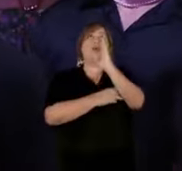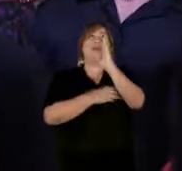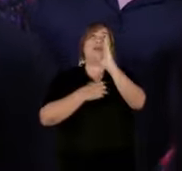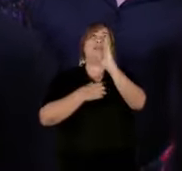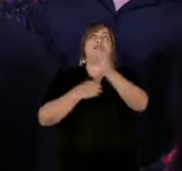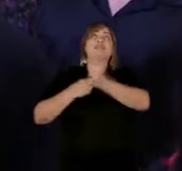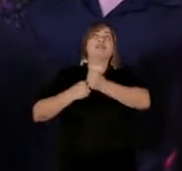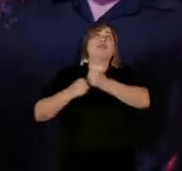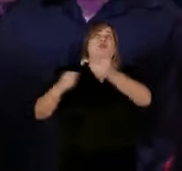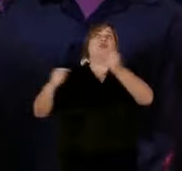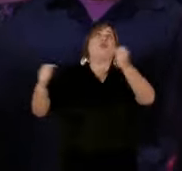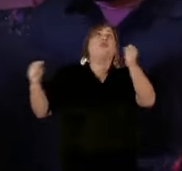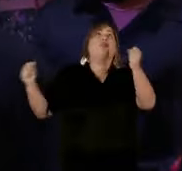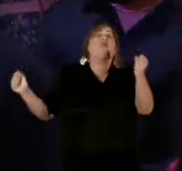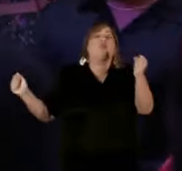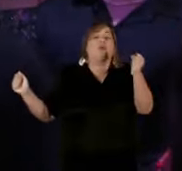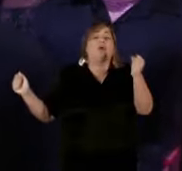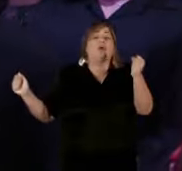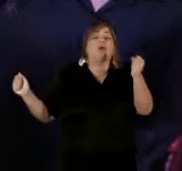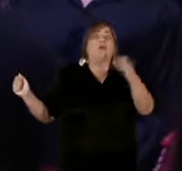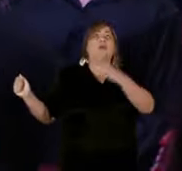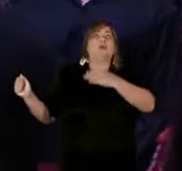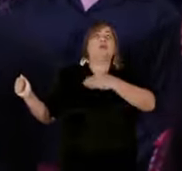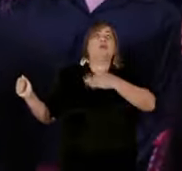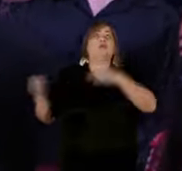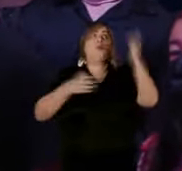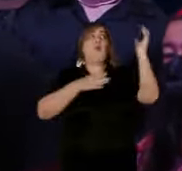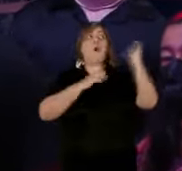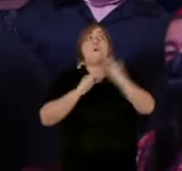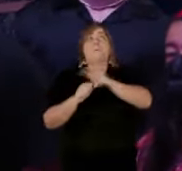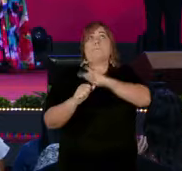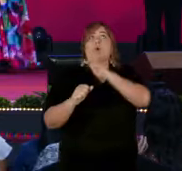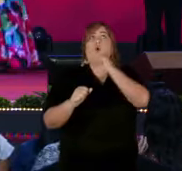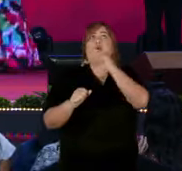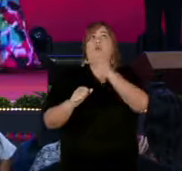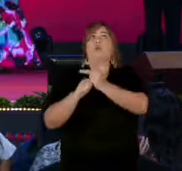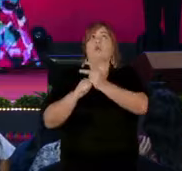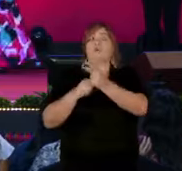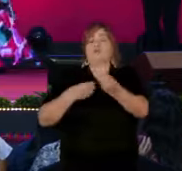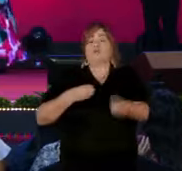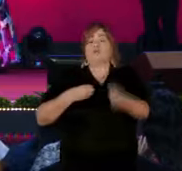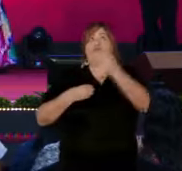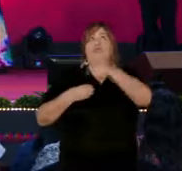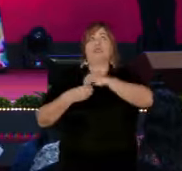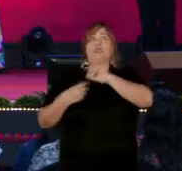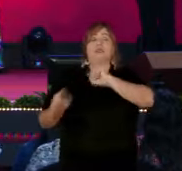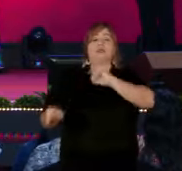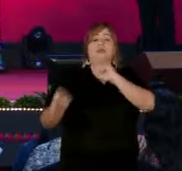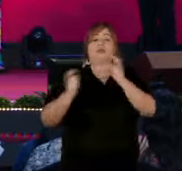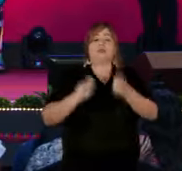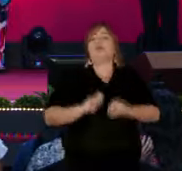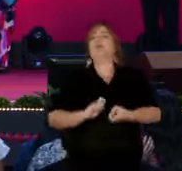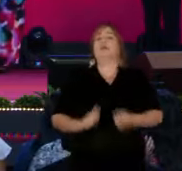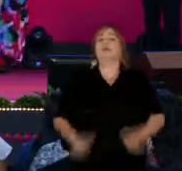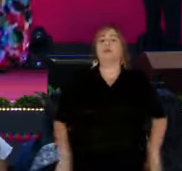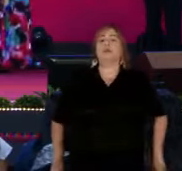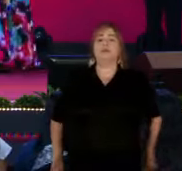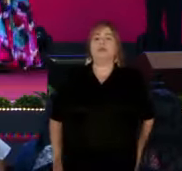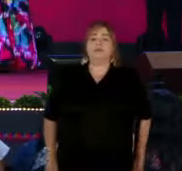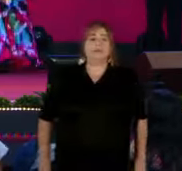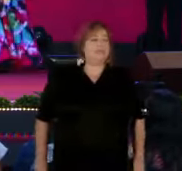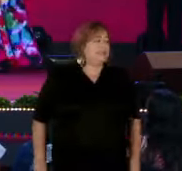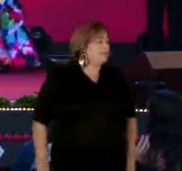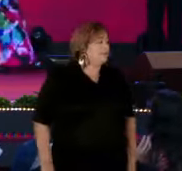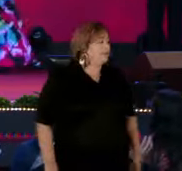Recibiendo tu perdón, tu poder me transformó. ahora no soy